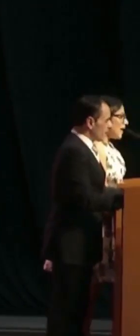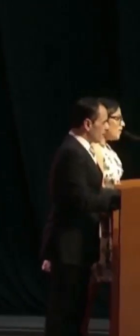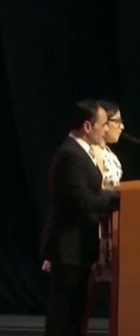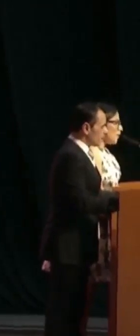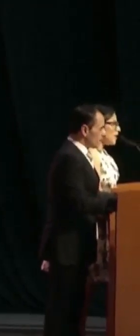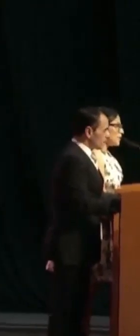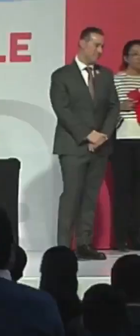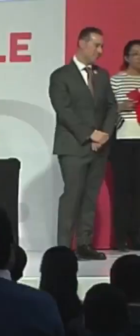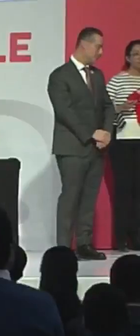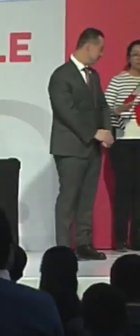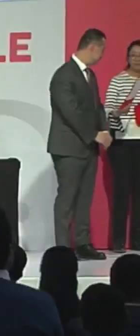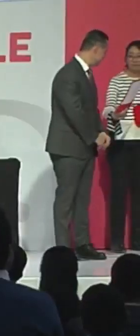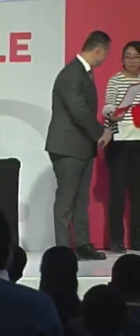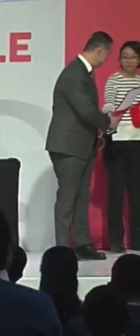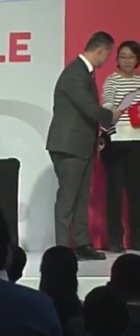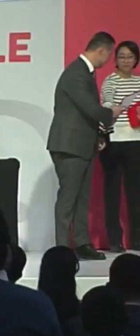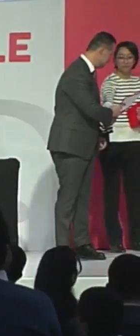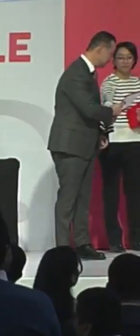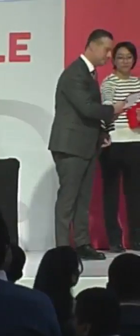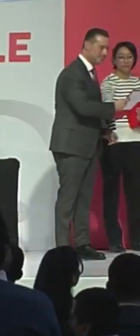Miguel Ángel Flores Morales.